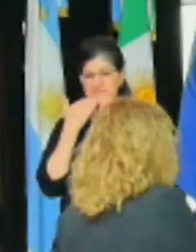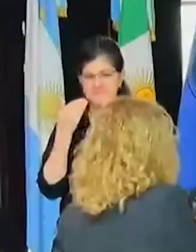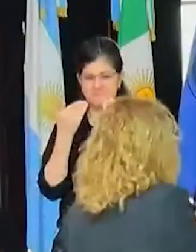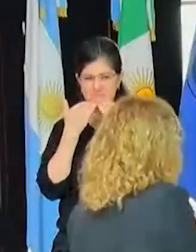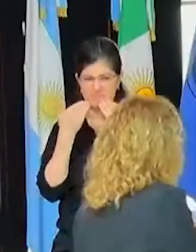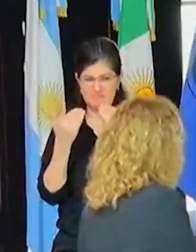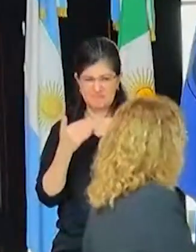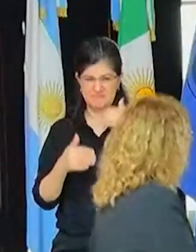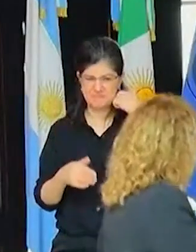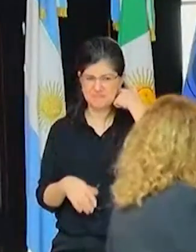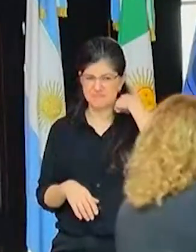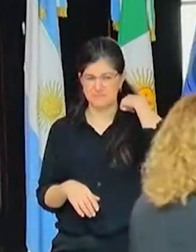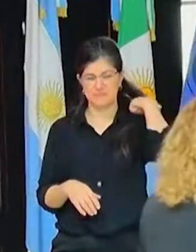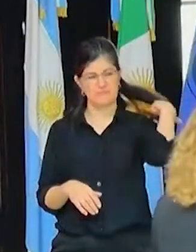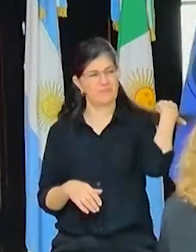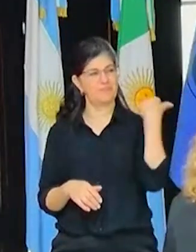Muchas gracias, Maya.